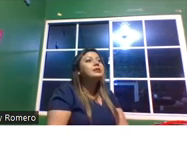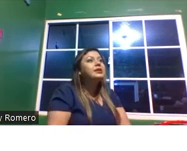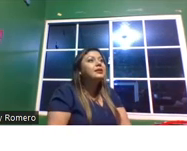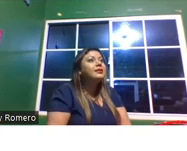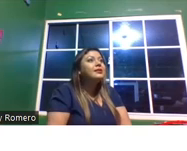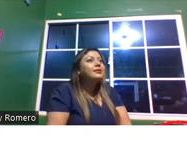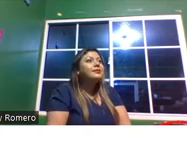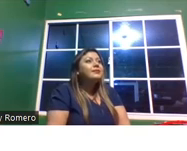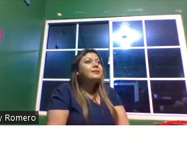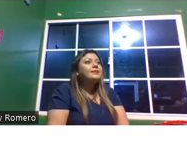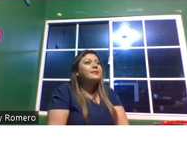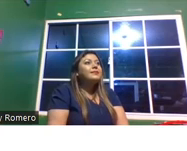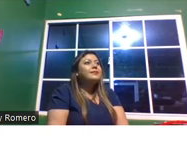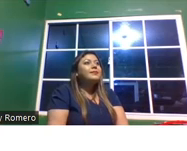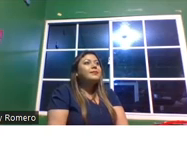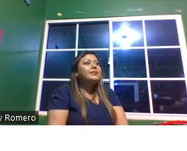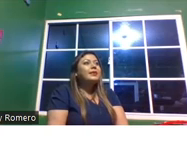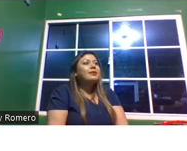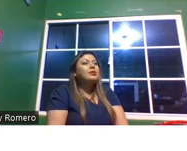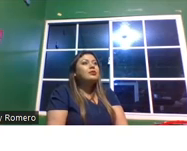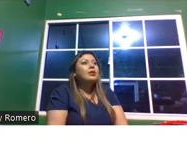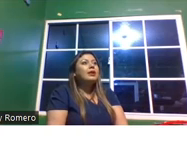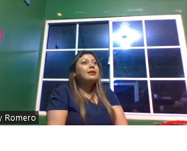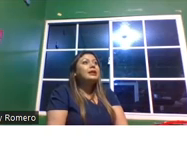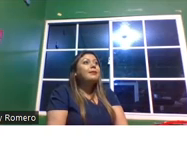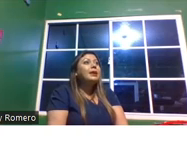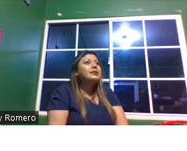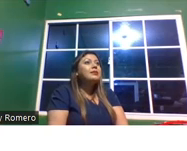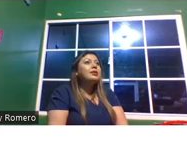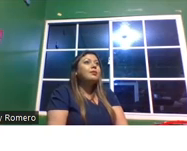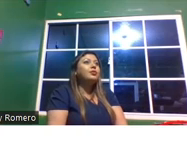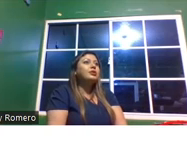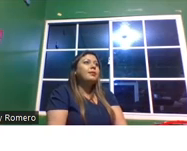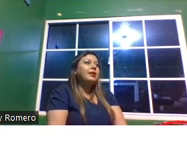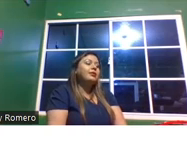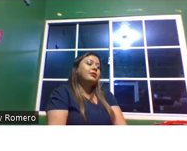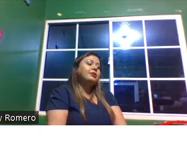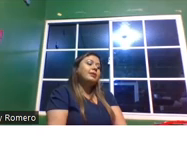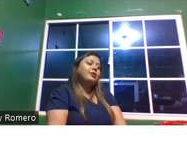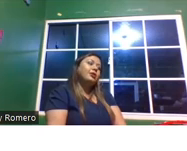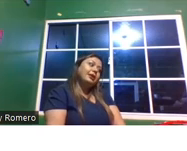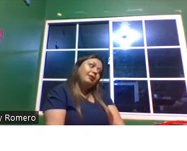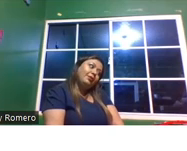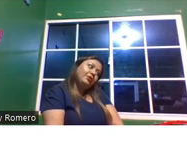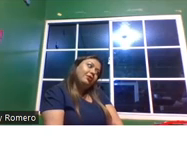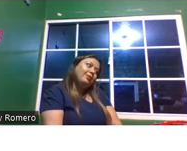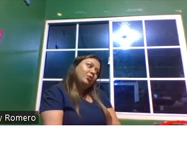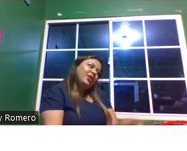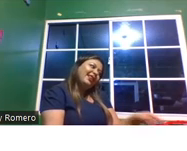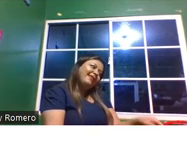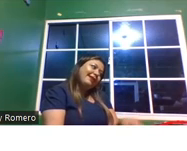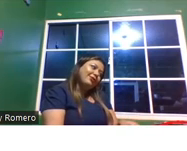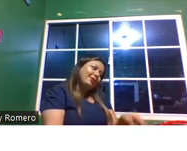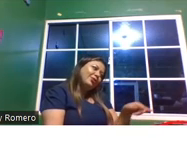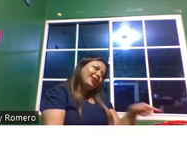cómo lo toman, porque por ejemplo en una de las empresas en las que están ahí, el gerente no es